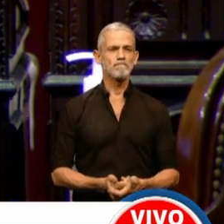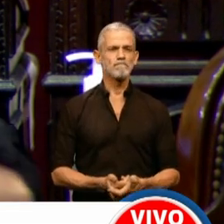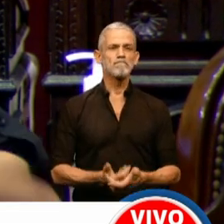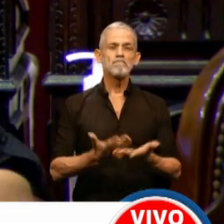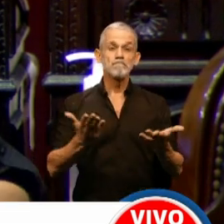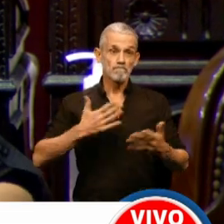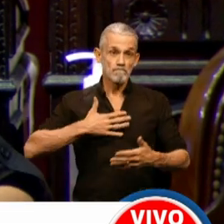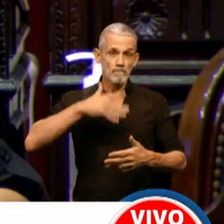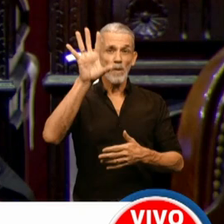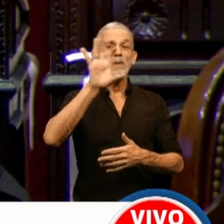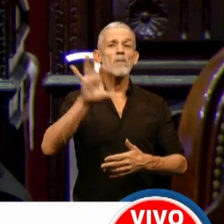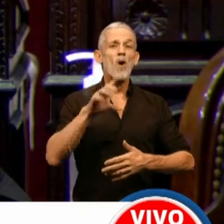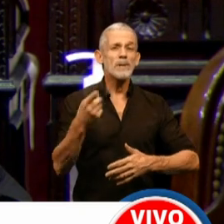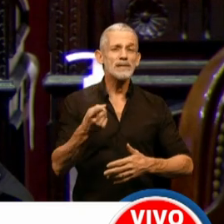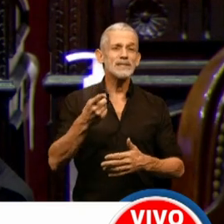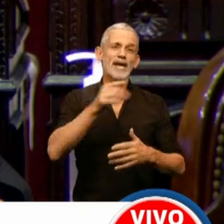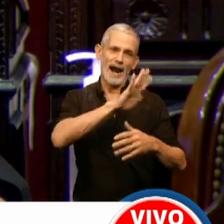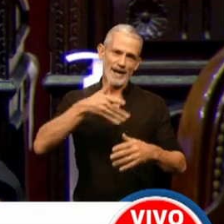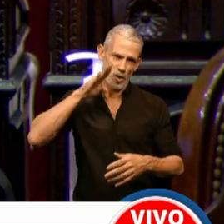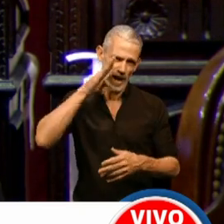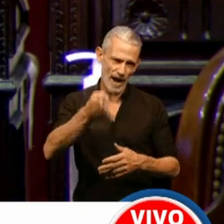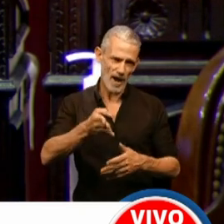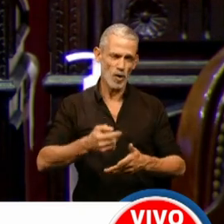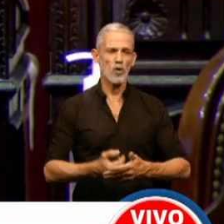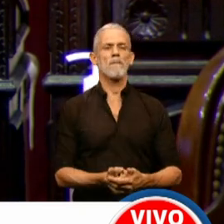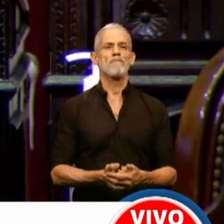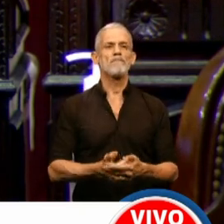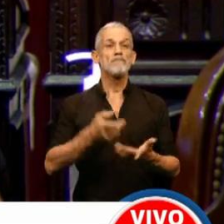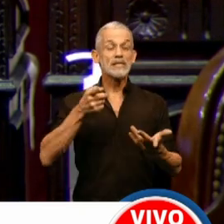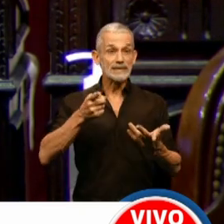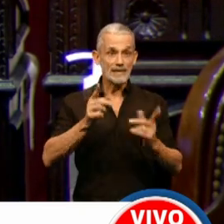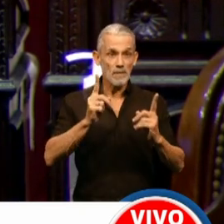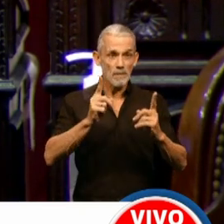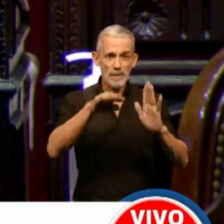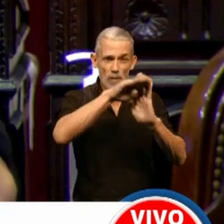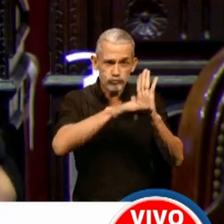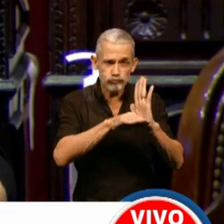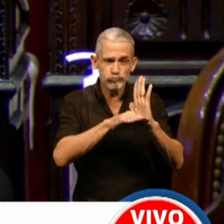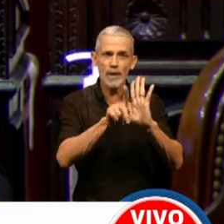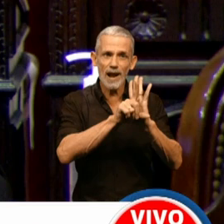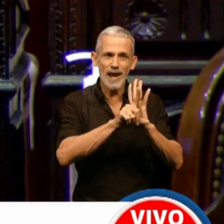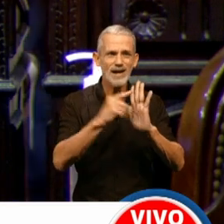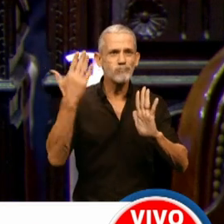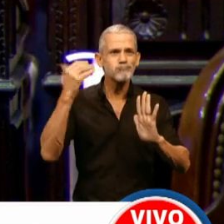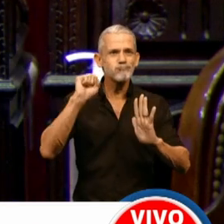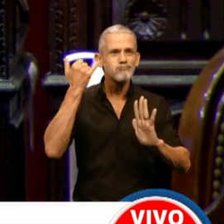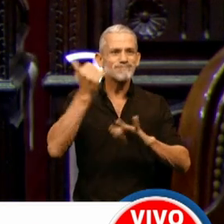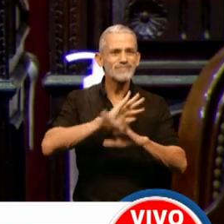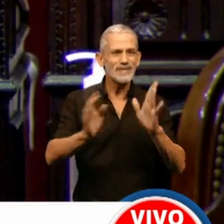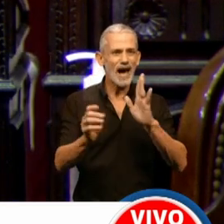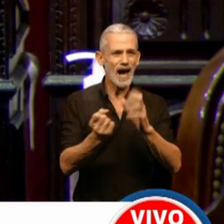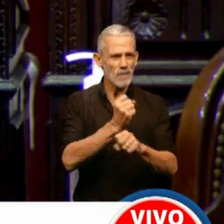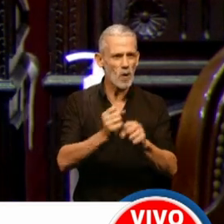en mi provincia rionegro es también una normativa fue sancionada y